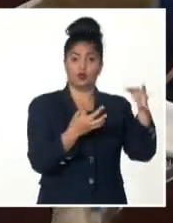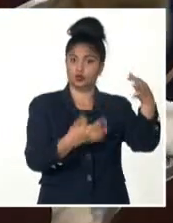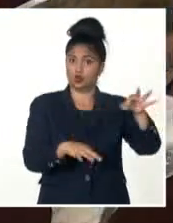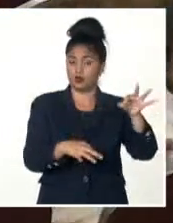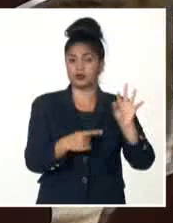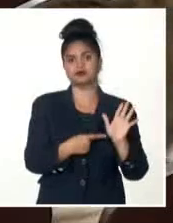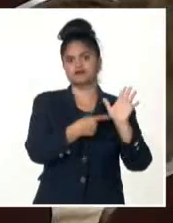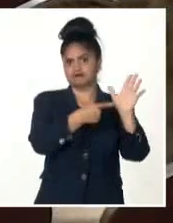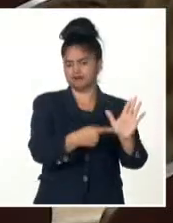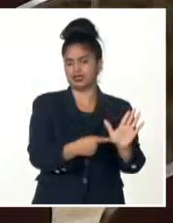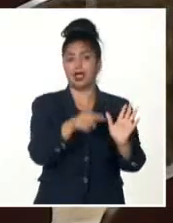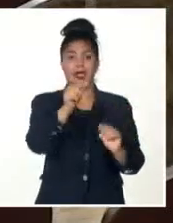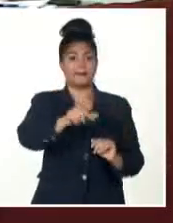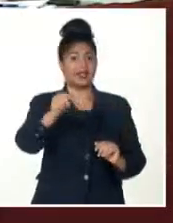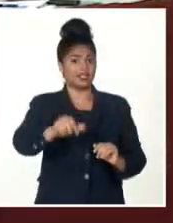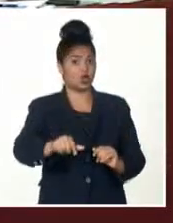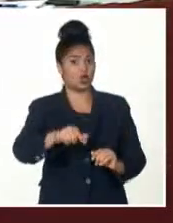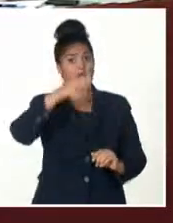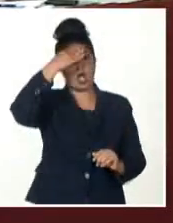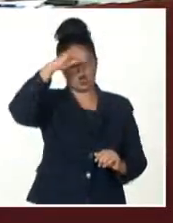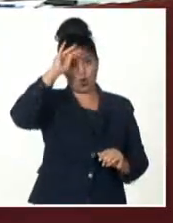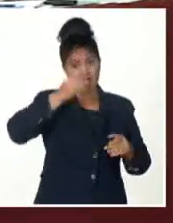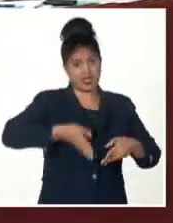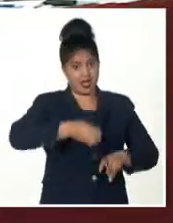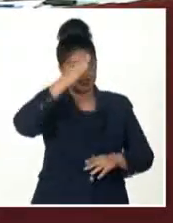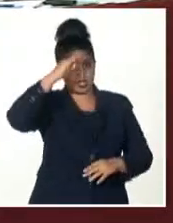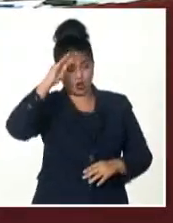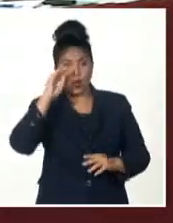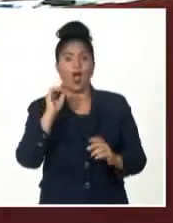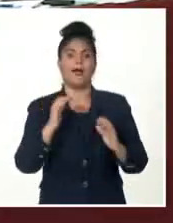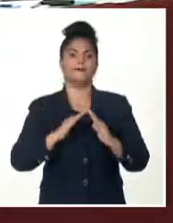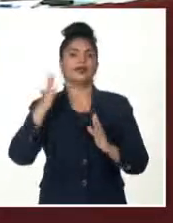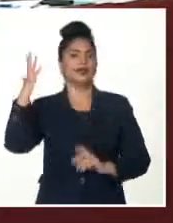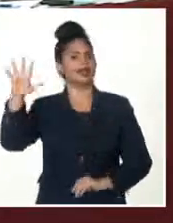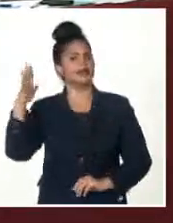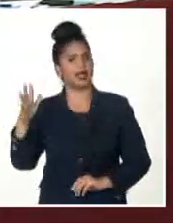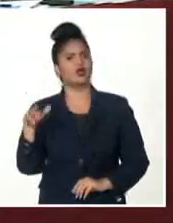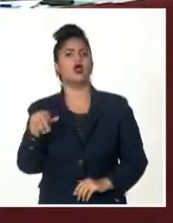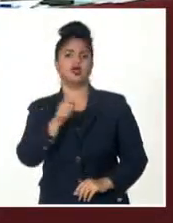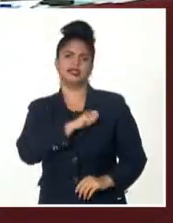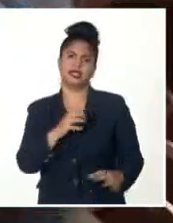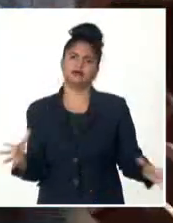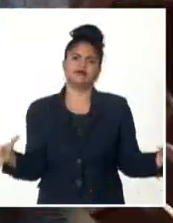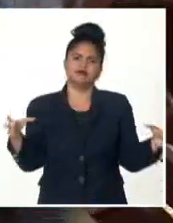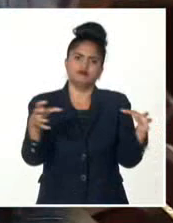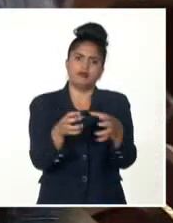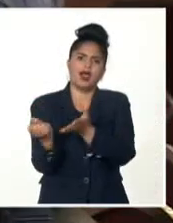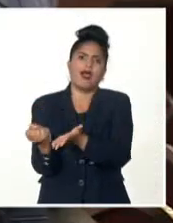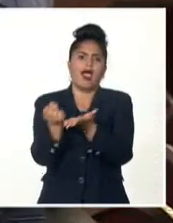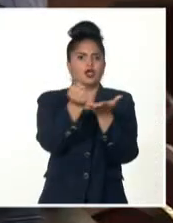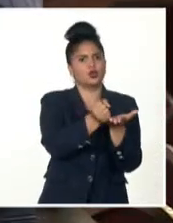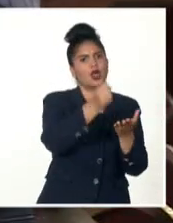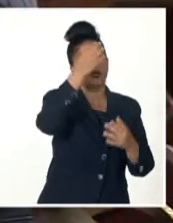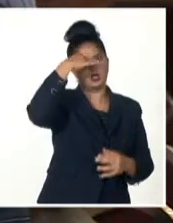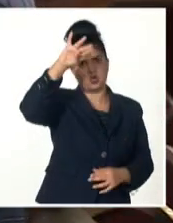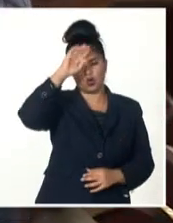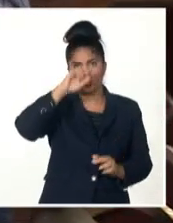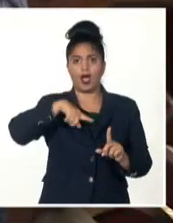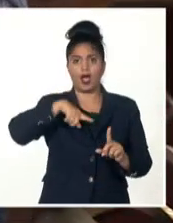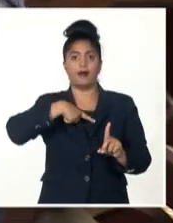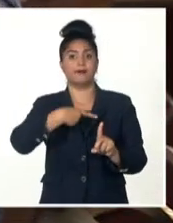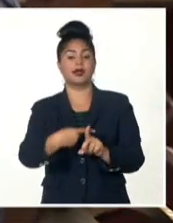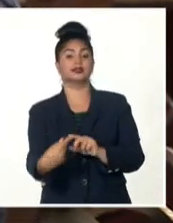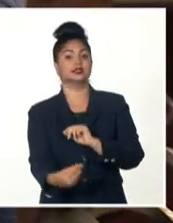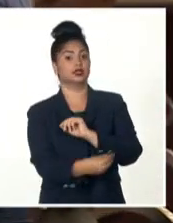de los cubanos residentes en la región a fortalecer el mensaje de ayuda a Cuba, incrementar la contribución al desarrollo socioeconómico del